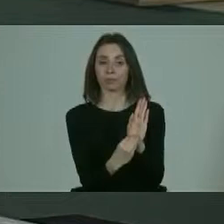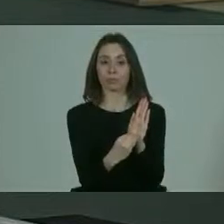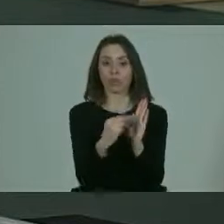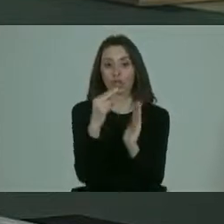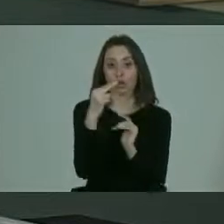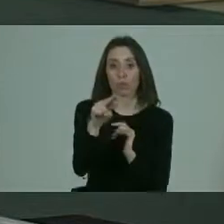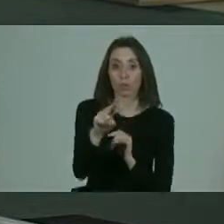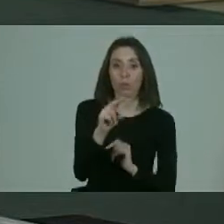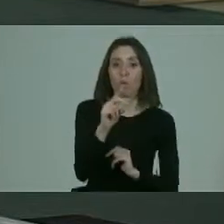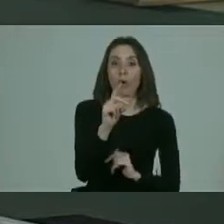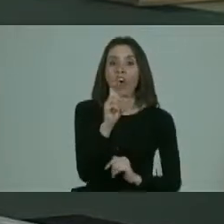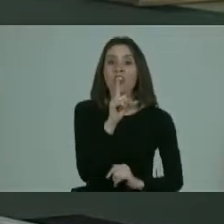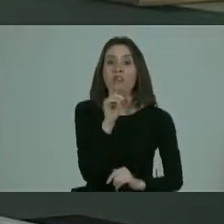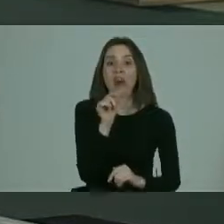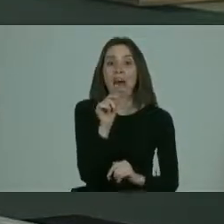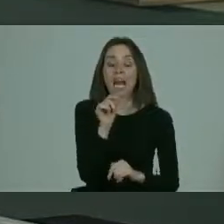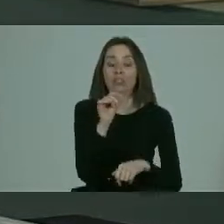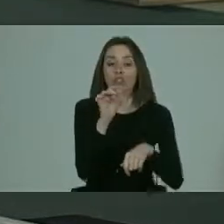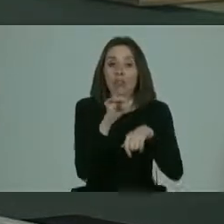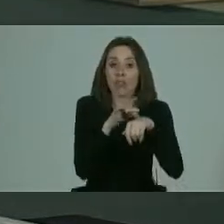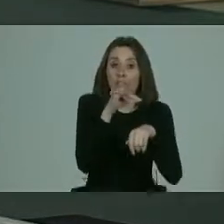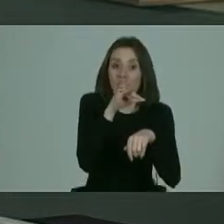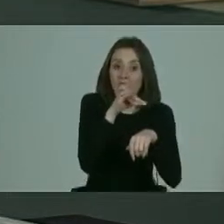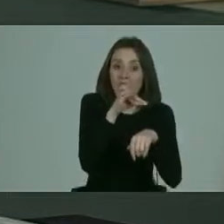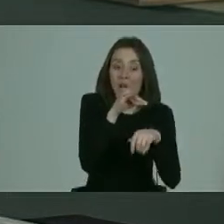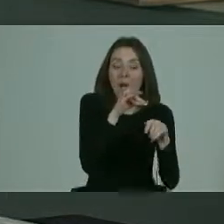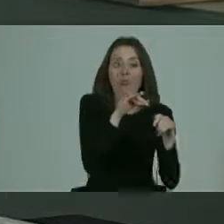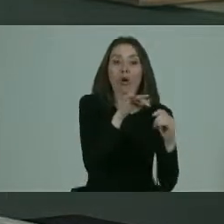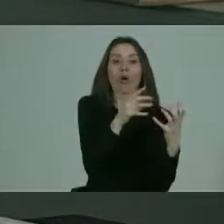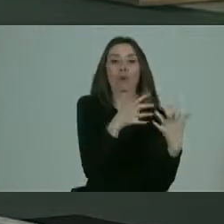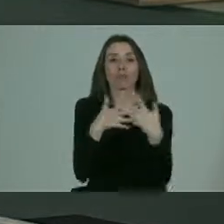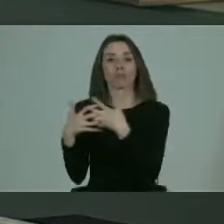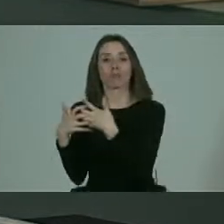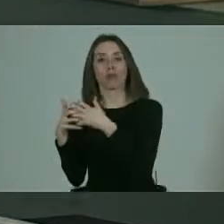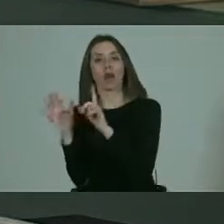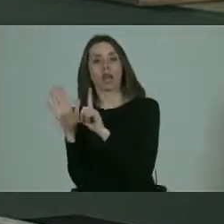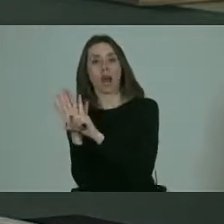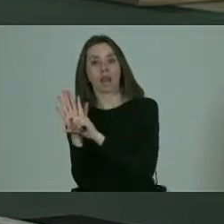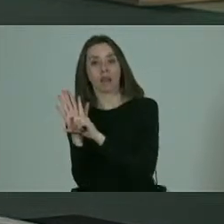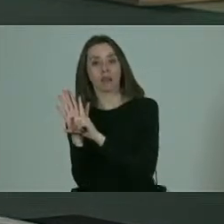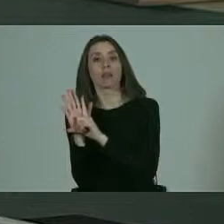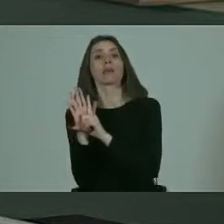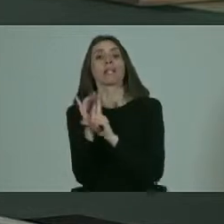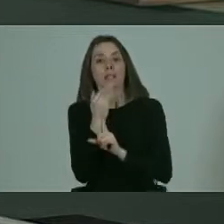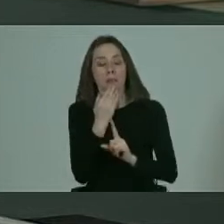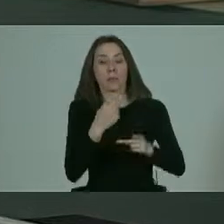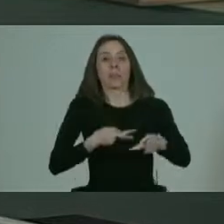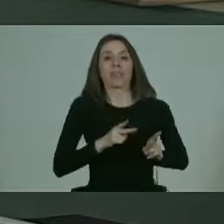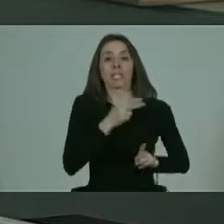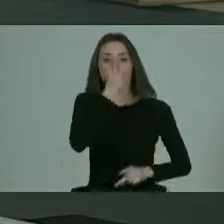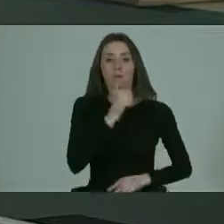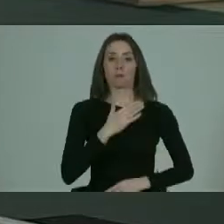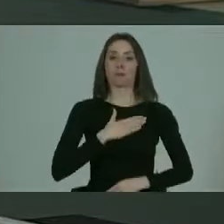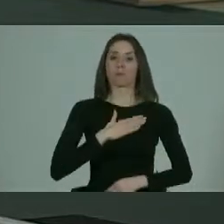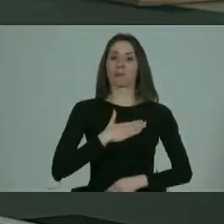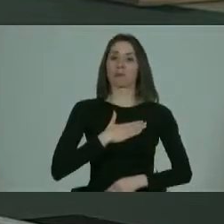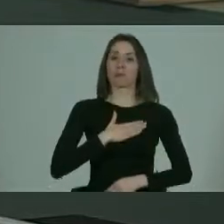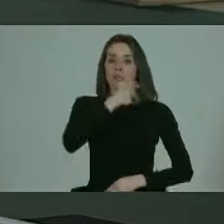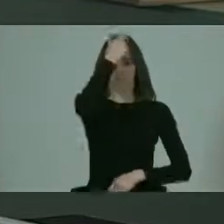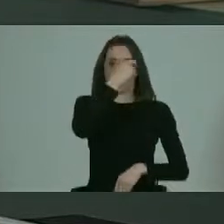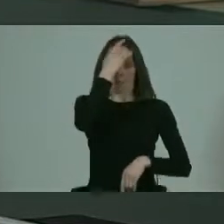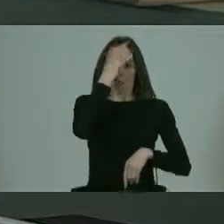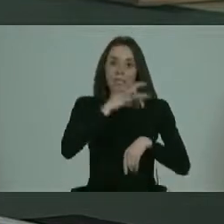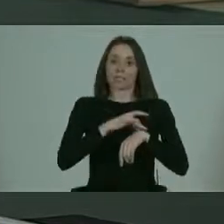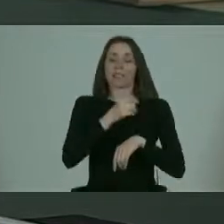datos sensibles sean tratados de acuerdo con la legislación y el derecho a la intimidad del paciente entonces para mí la